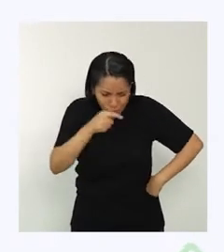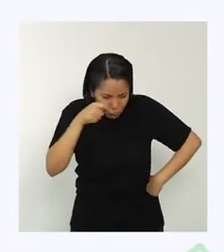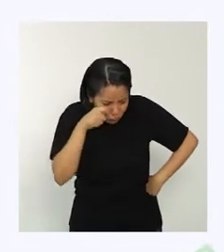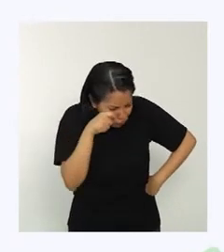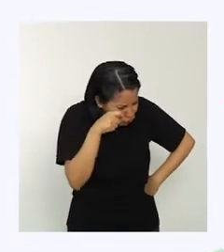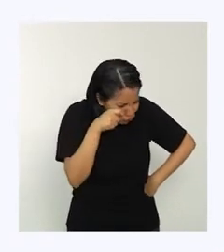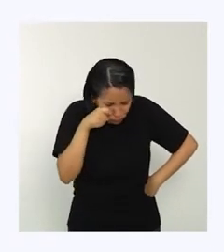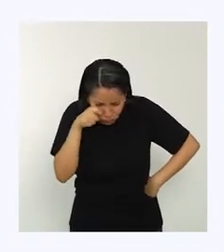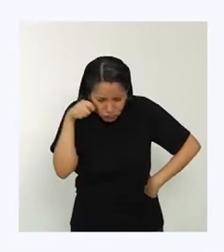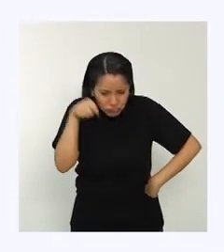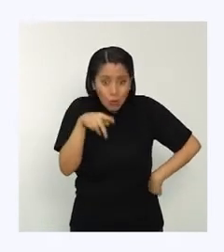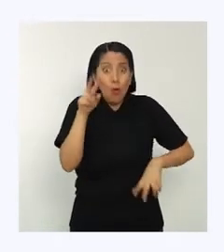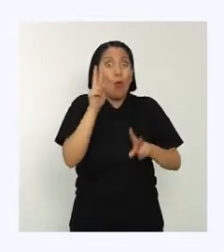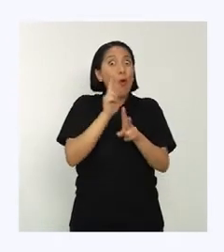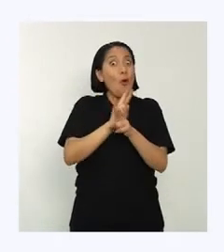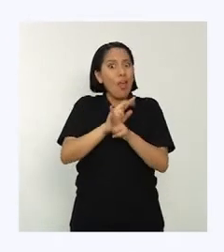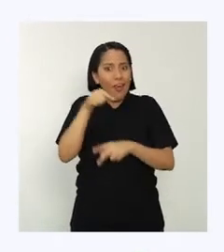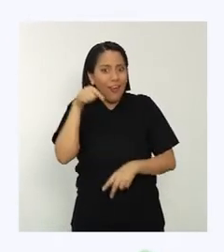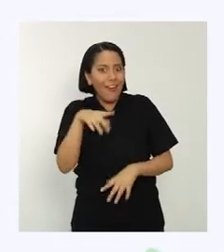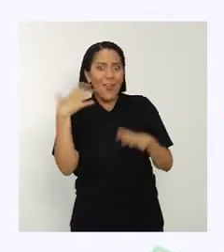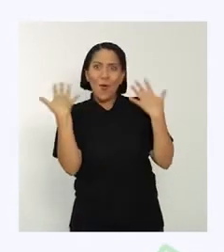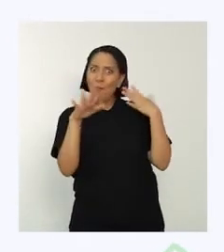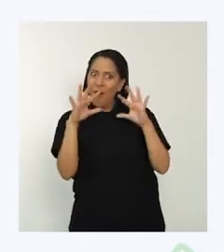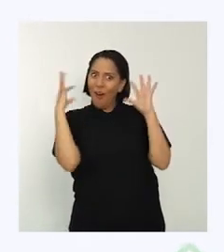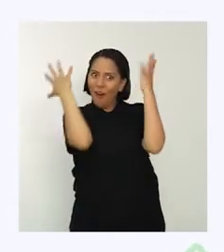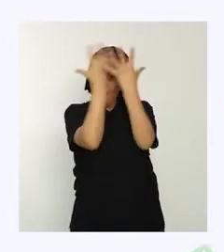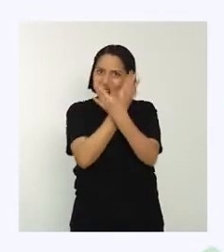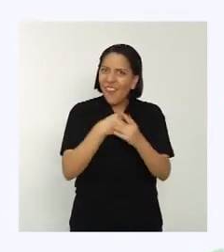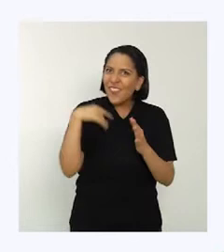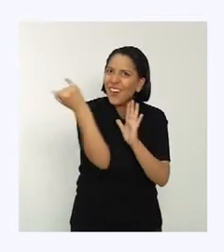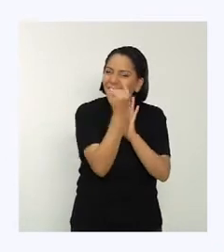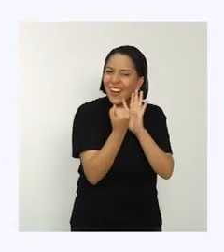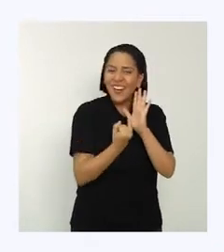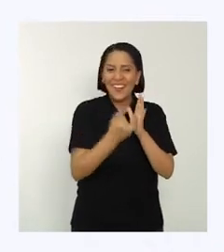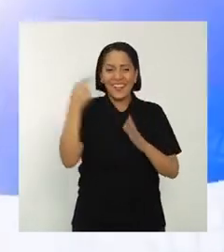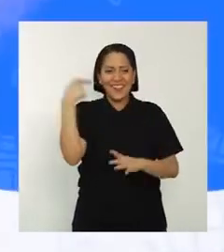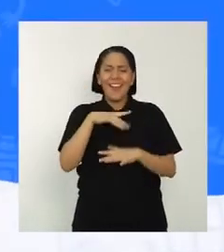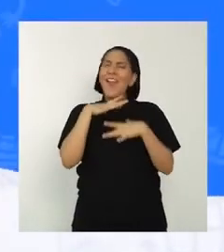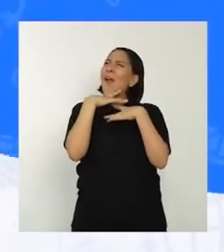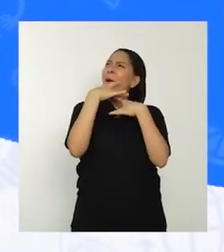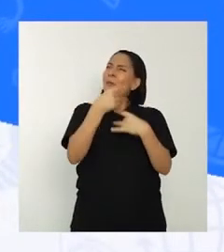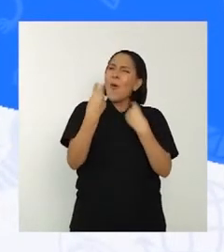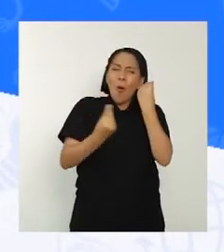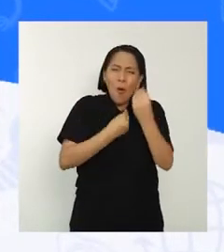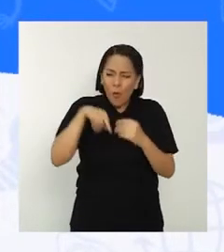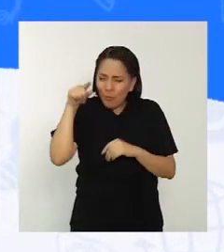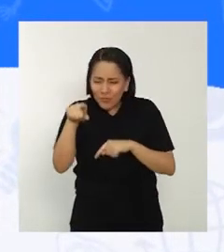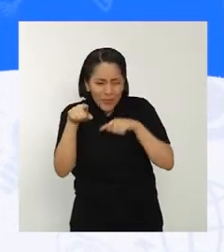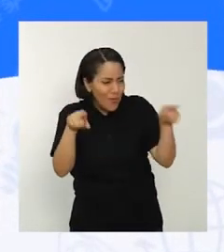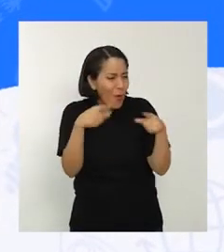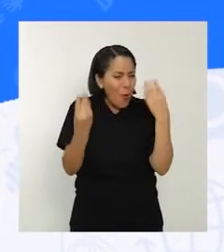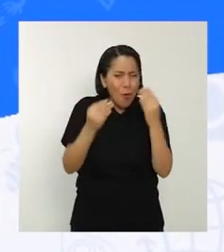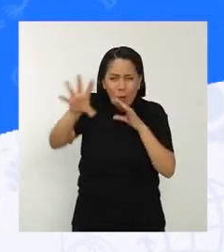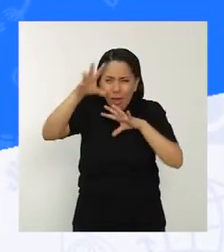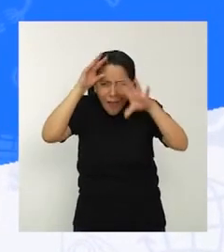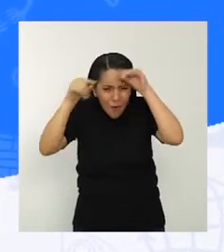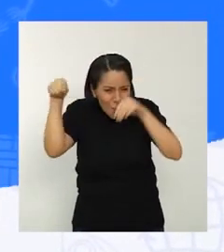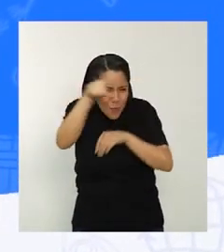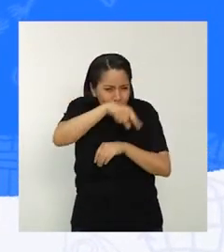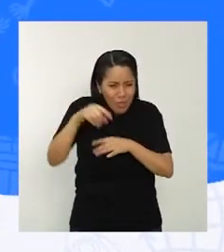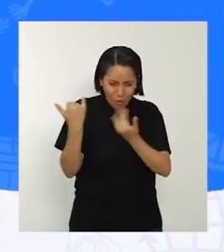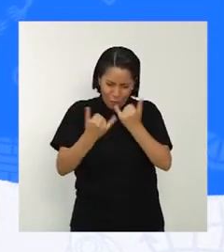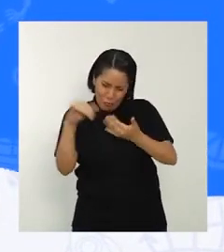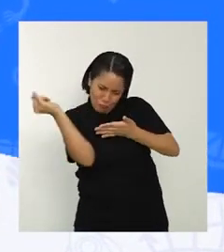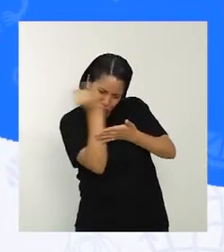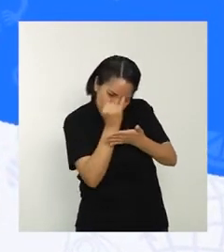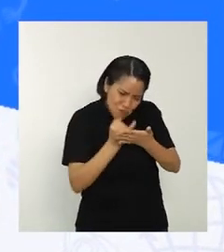y está tratando de observar con mucho cuidado. Ese es un gran dibujo. Me ha encantado ver cómo han puesto en práctica todo lo que